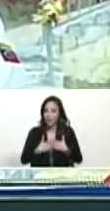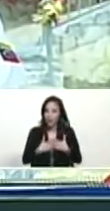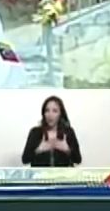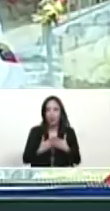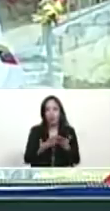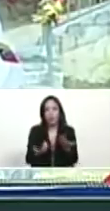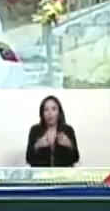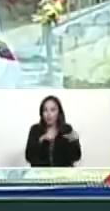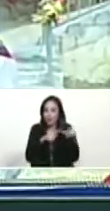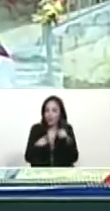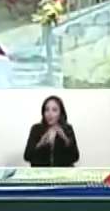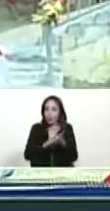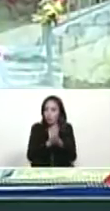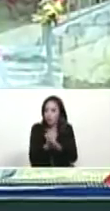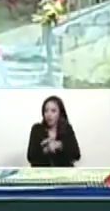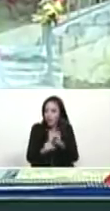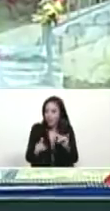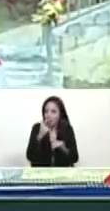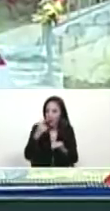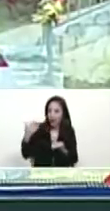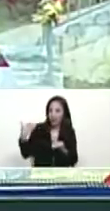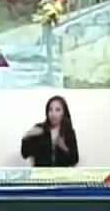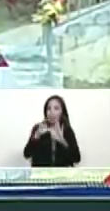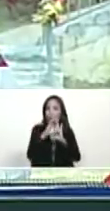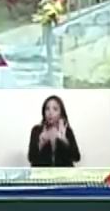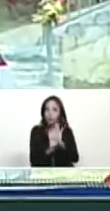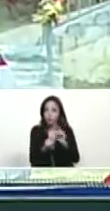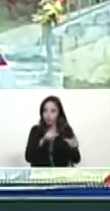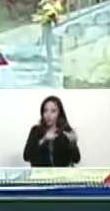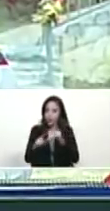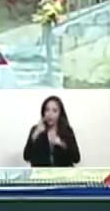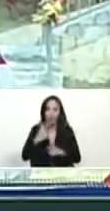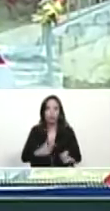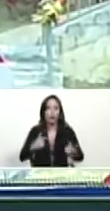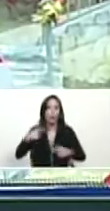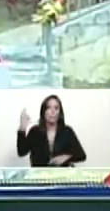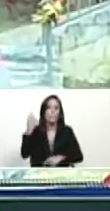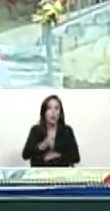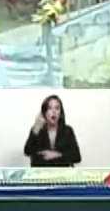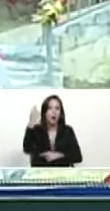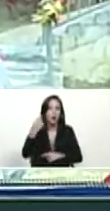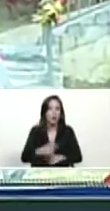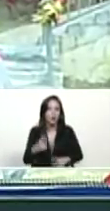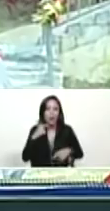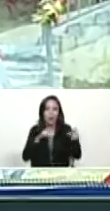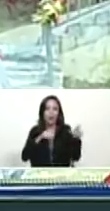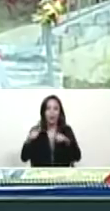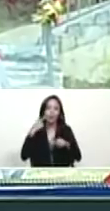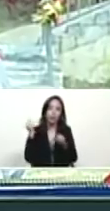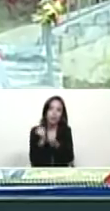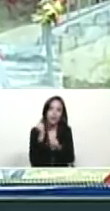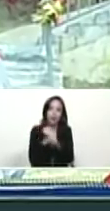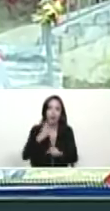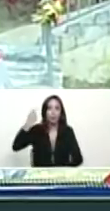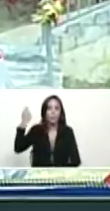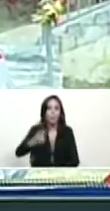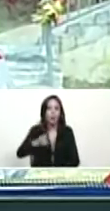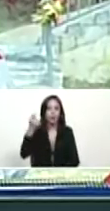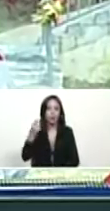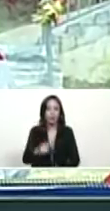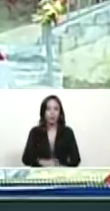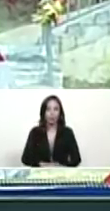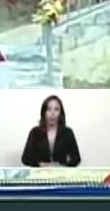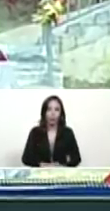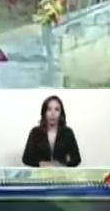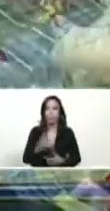Estoy terminando este periodo constitucional mandando, como dice un amigo mío, mandando, compadre,